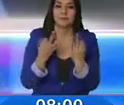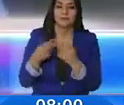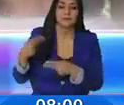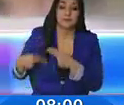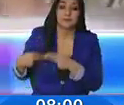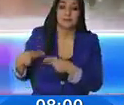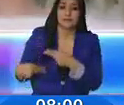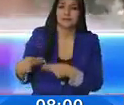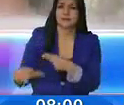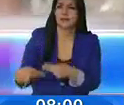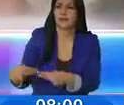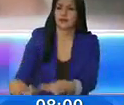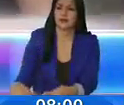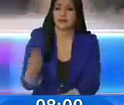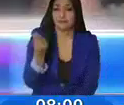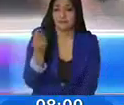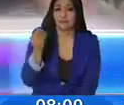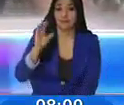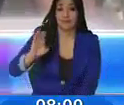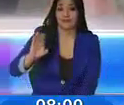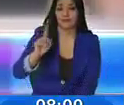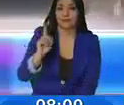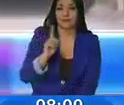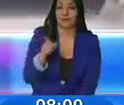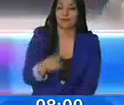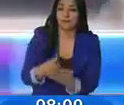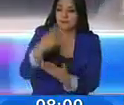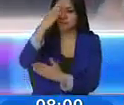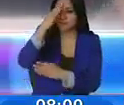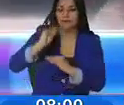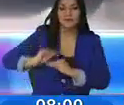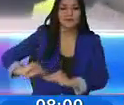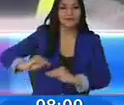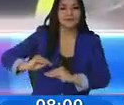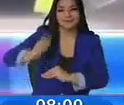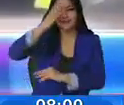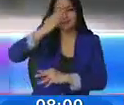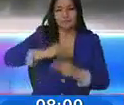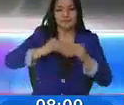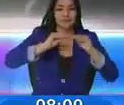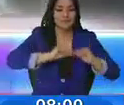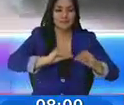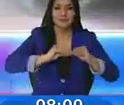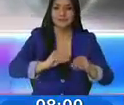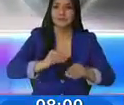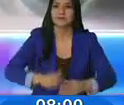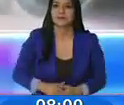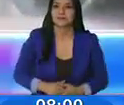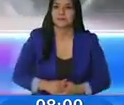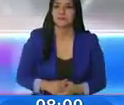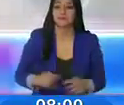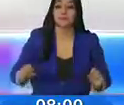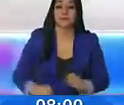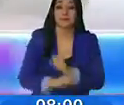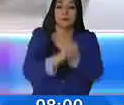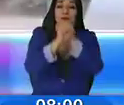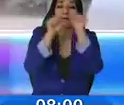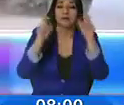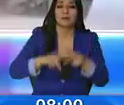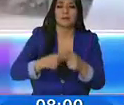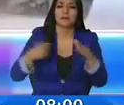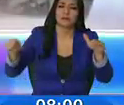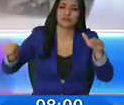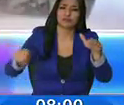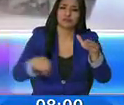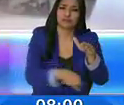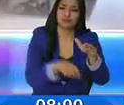no fue precisamente monetaria, sino empírica. Aquí la molienda empieza mucho antes de que suba el sol. Casi la